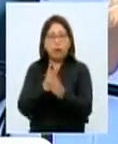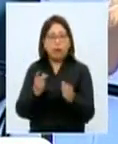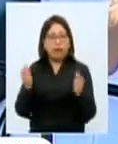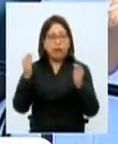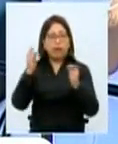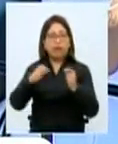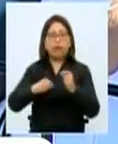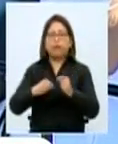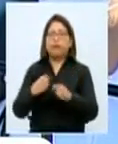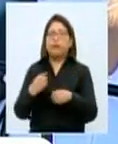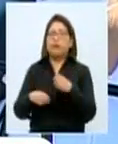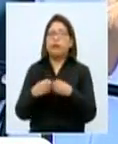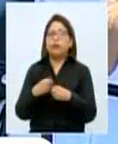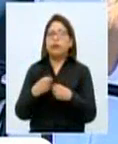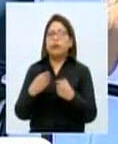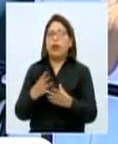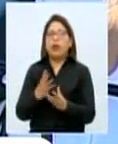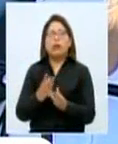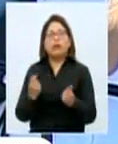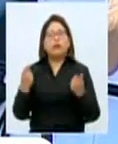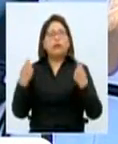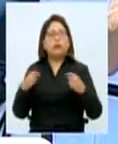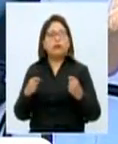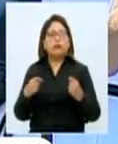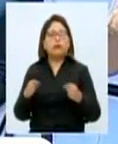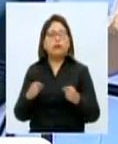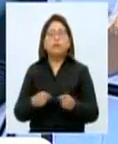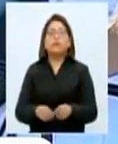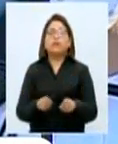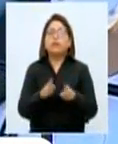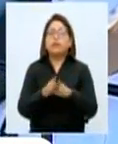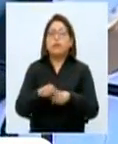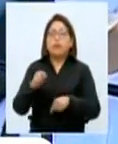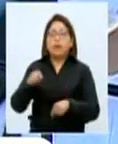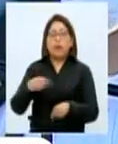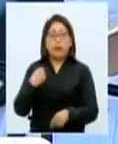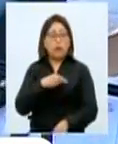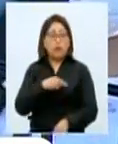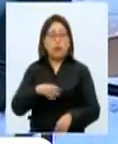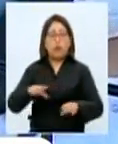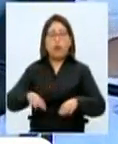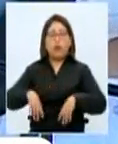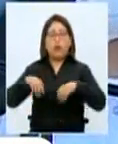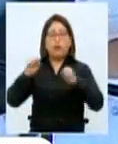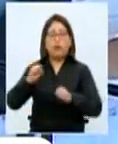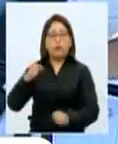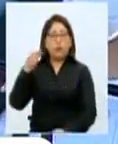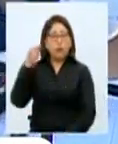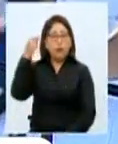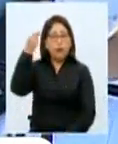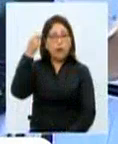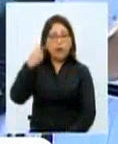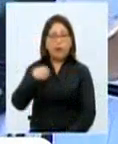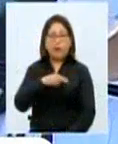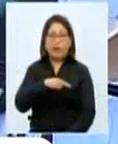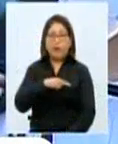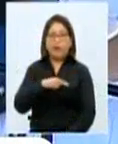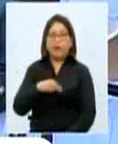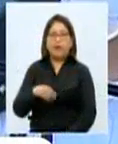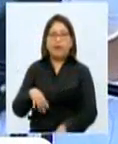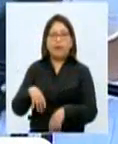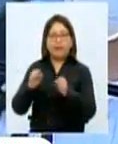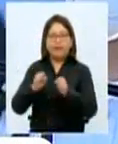manera estructural. Cuando asumimos el gobierno en noviembre del año pasado, nos